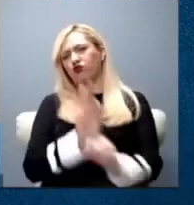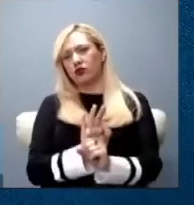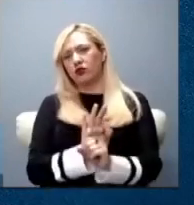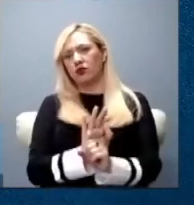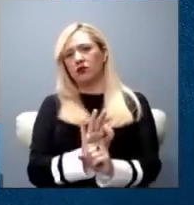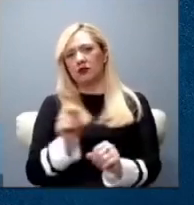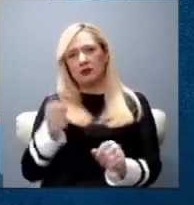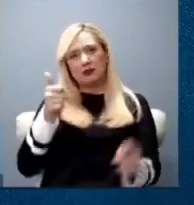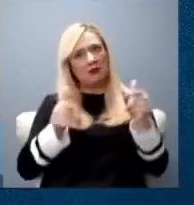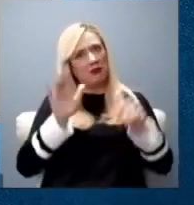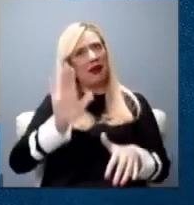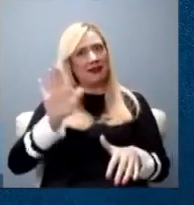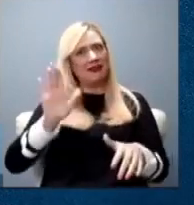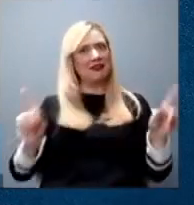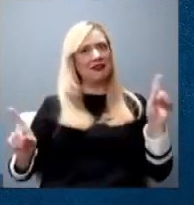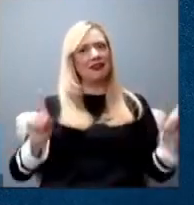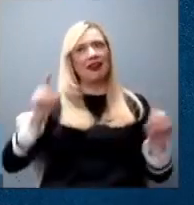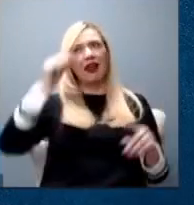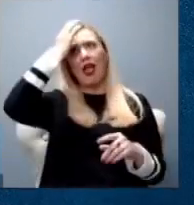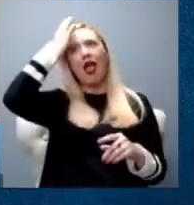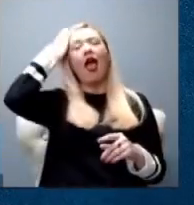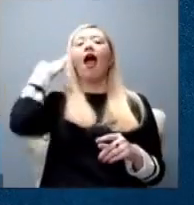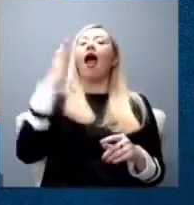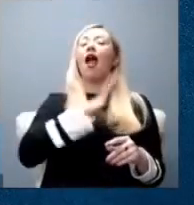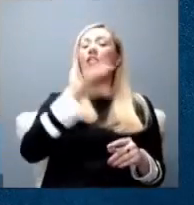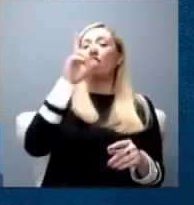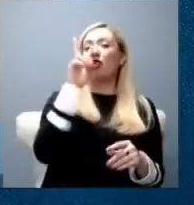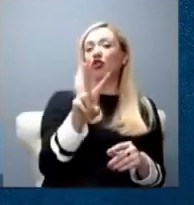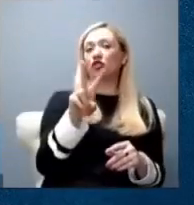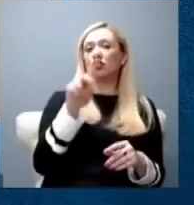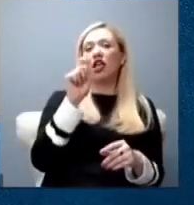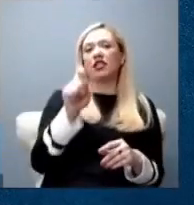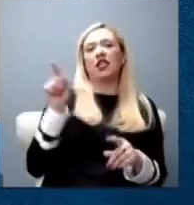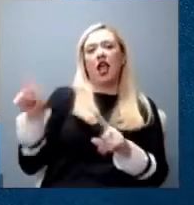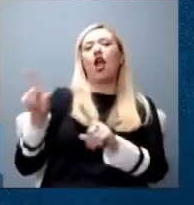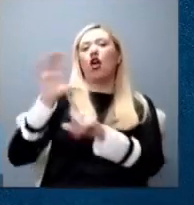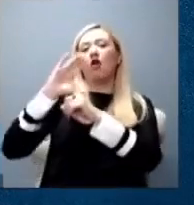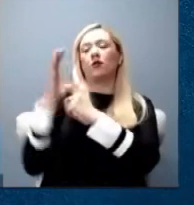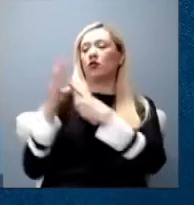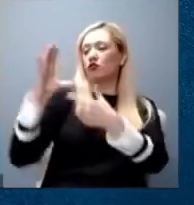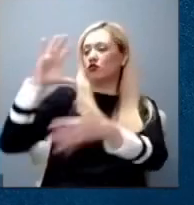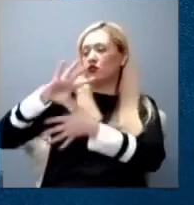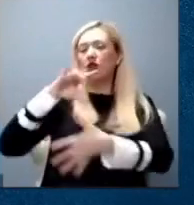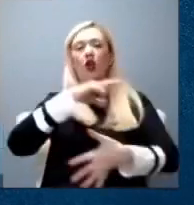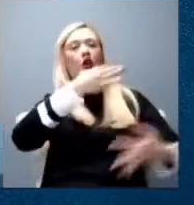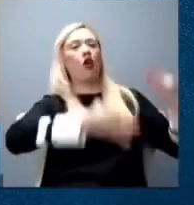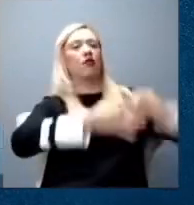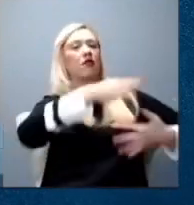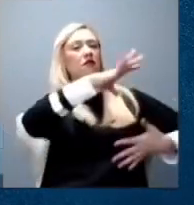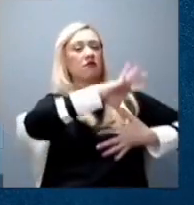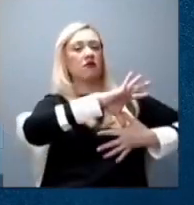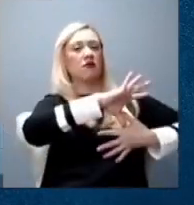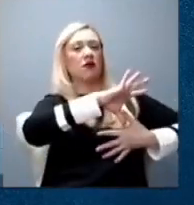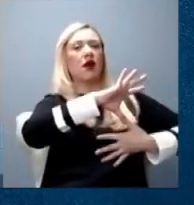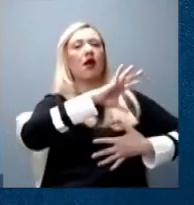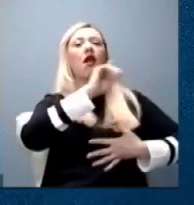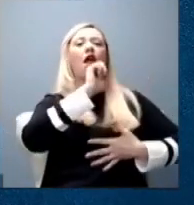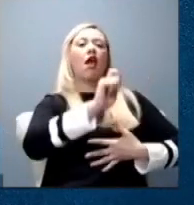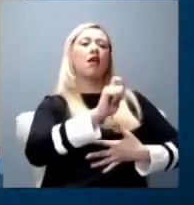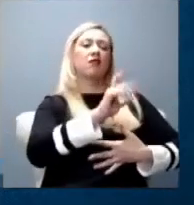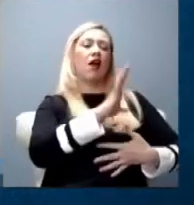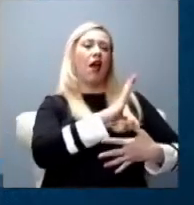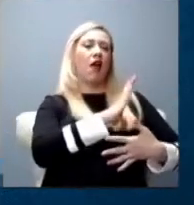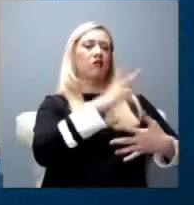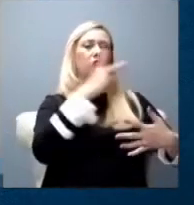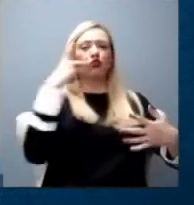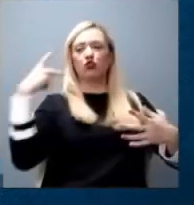interamericano tenemos dos órganos, que son la Comisión Interamericana y la Corte Interamericana, con funciones muy específicas.